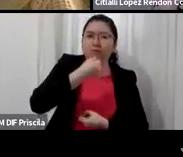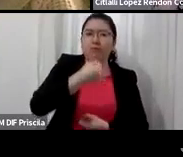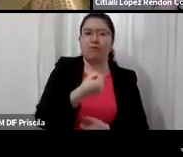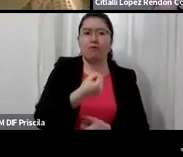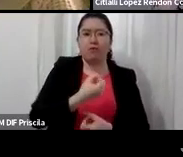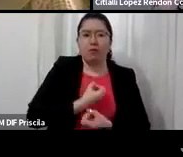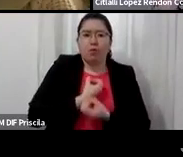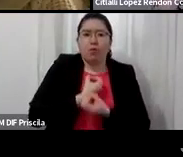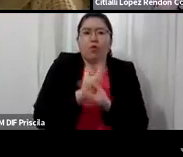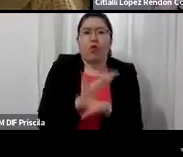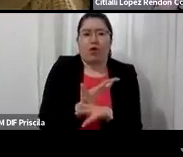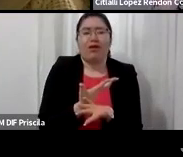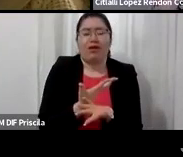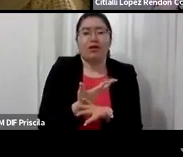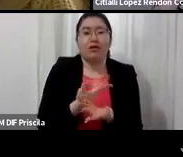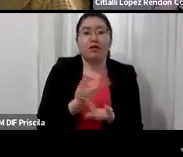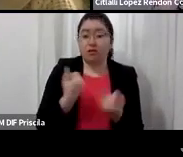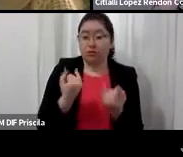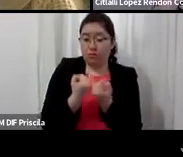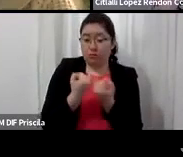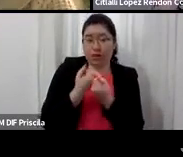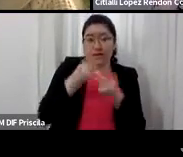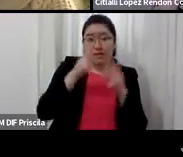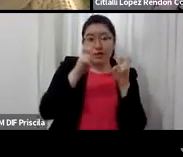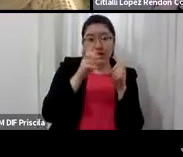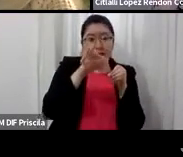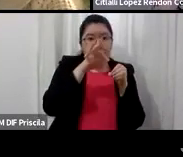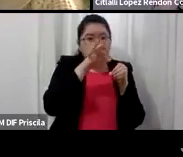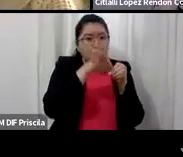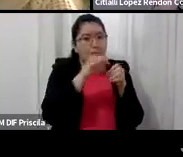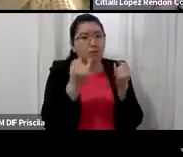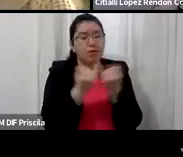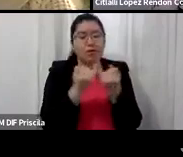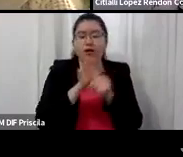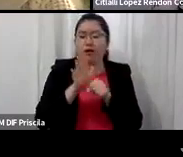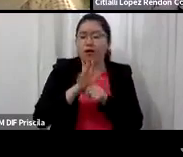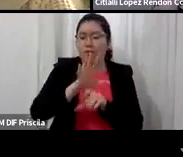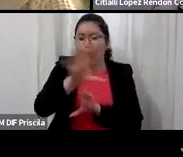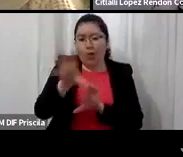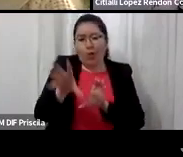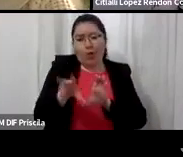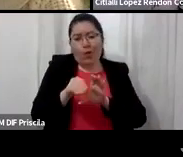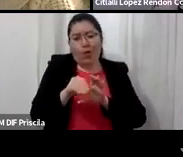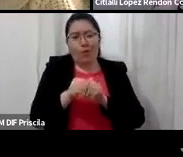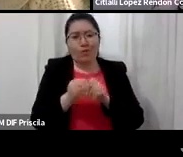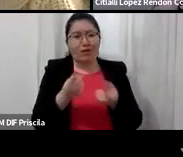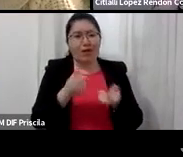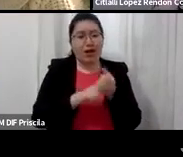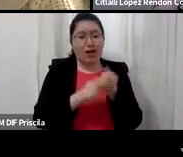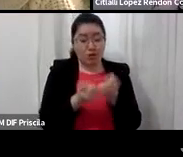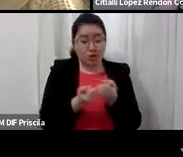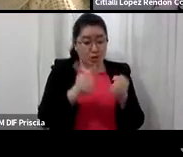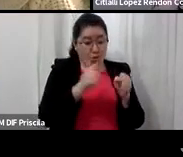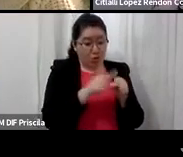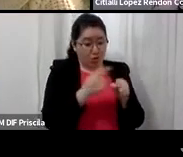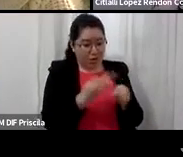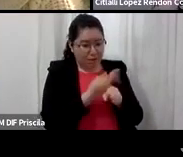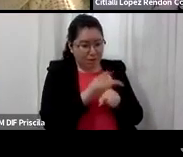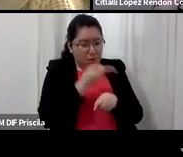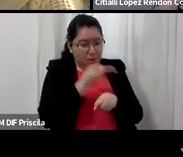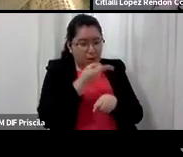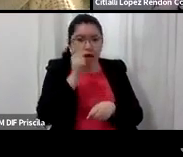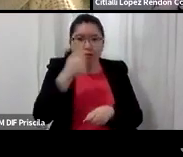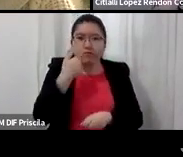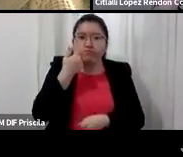cuestión democrática, pero también por una cuestión de integralidad en toda la construcción social. Entonces,